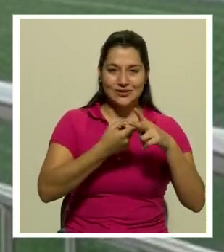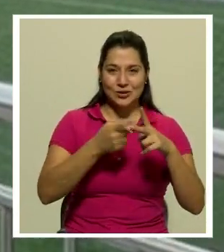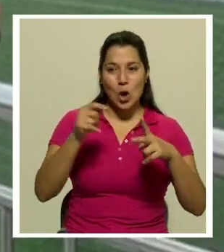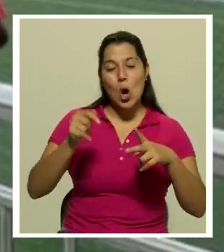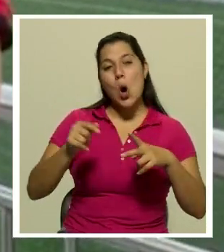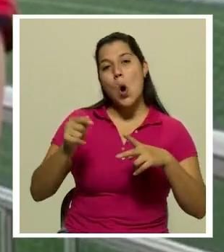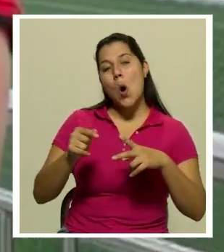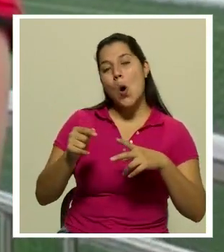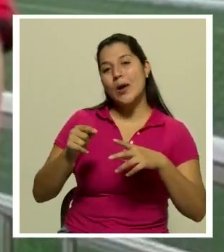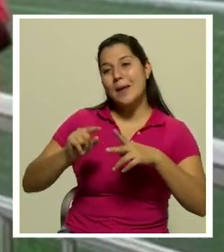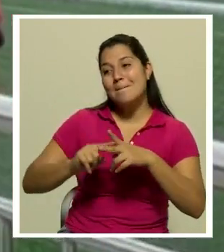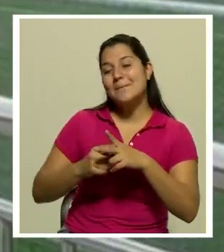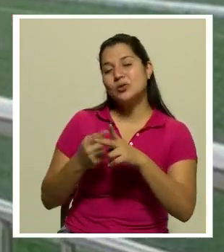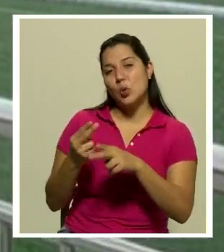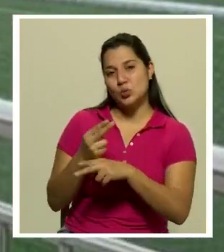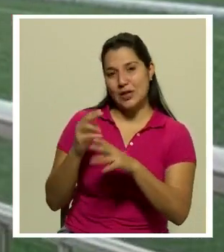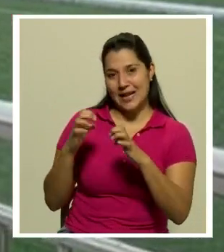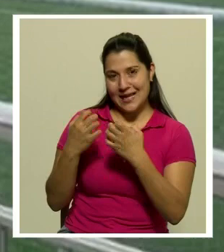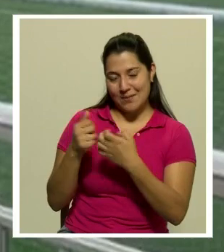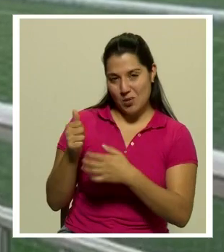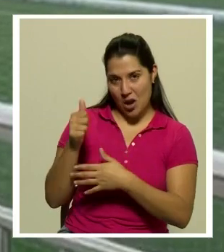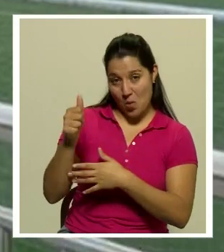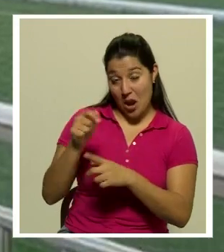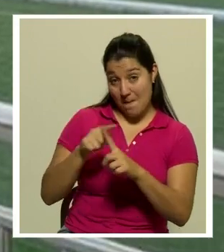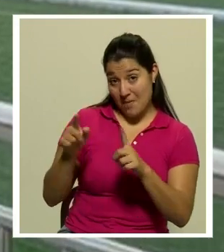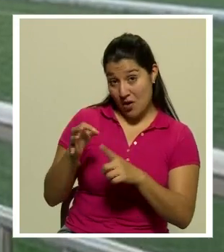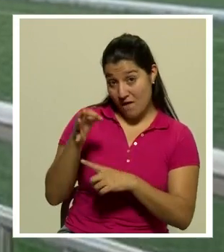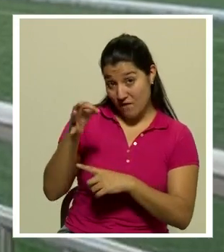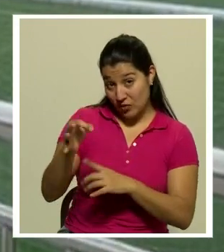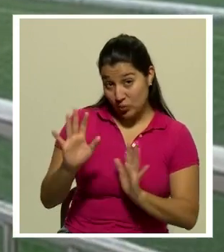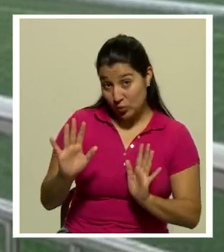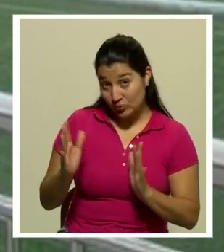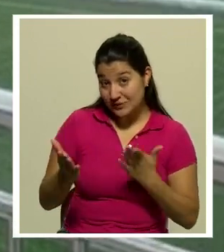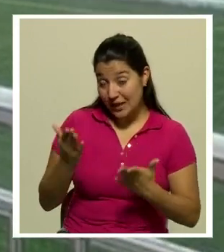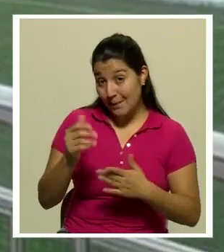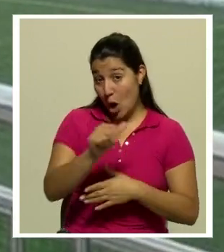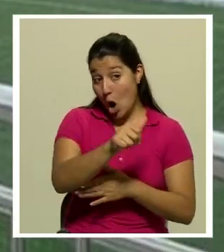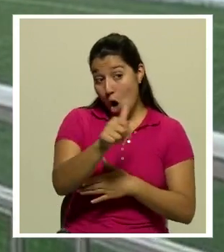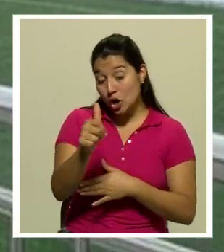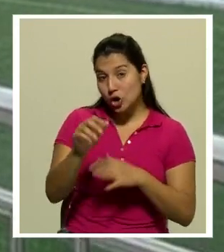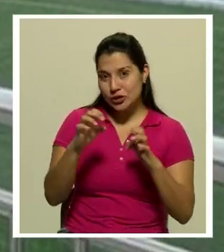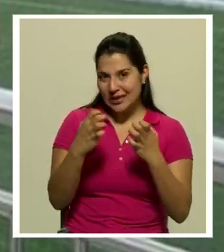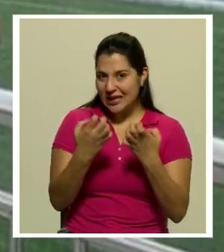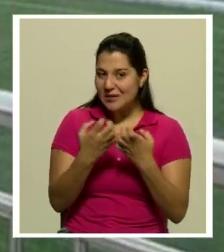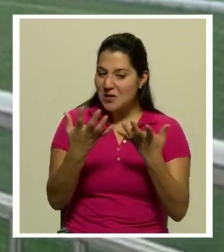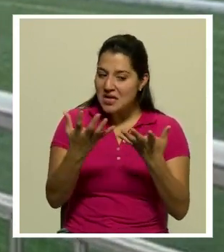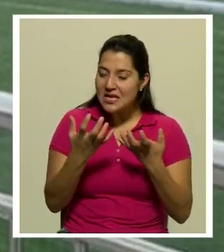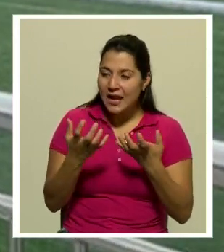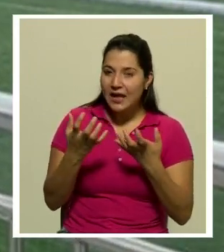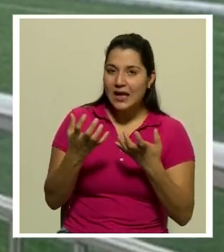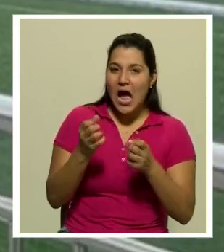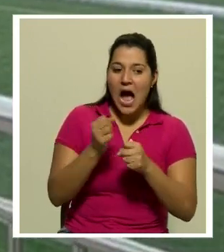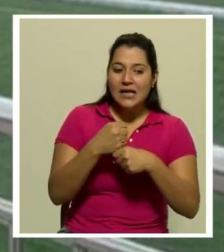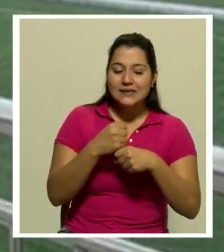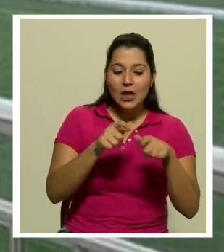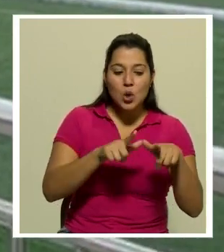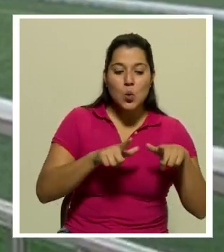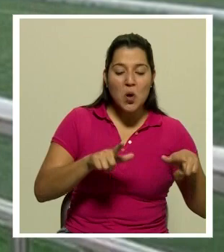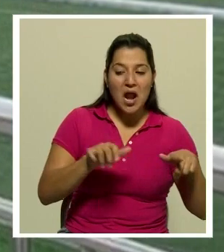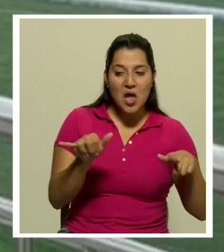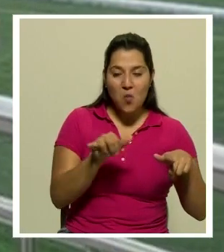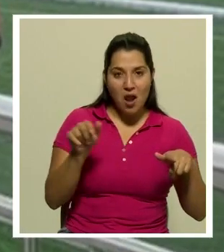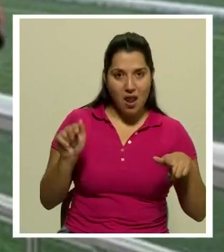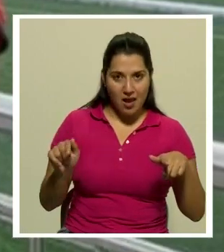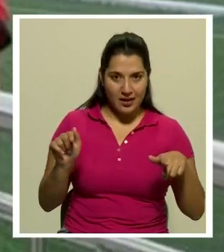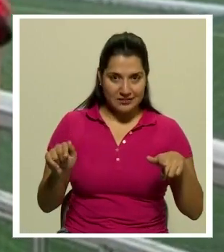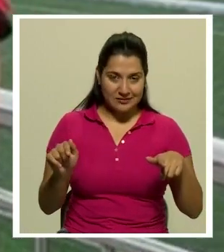Deportiva Alajuelense, pero seguro que en un futuro cercano los demás equipos van a tratar de hacer cosas similares. Seguro